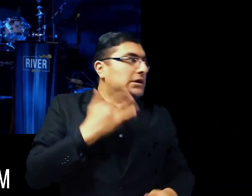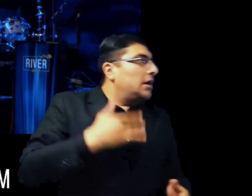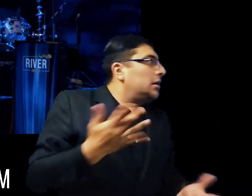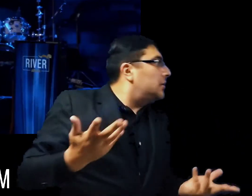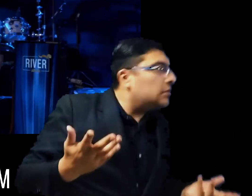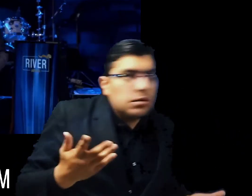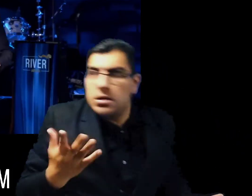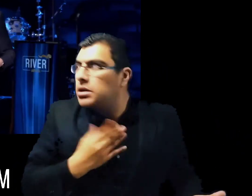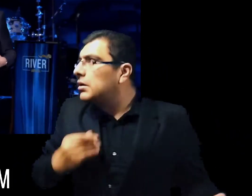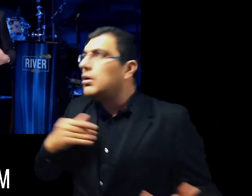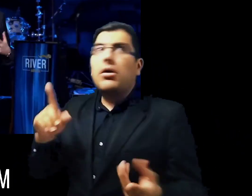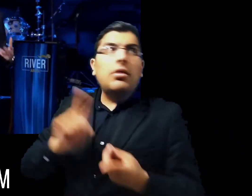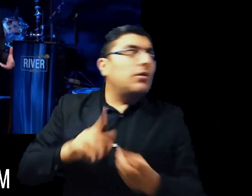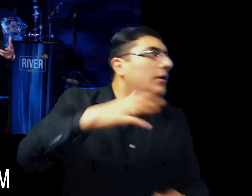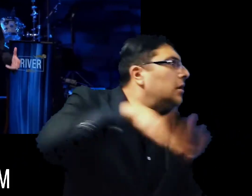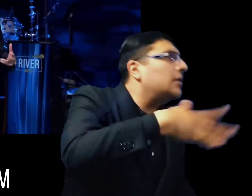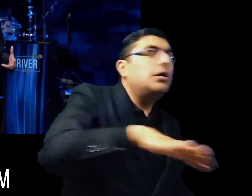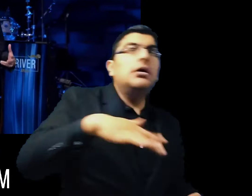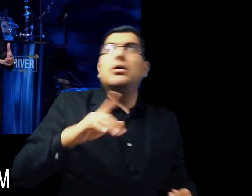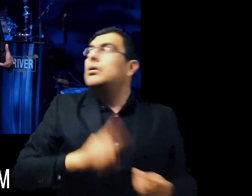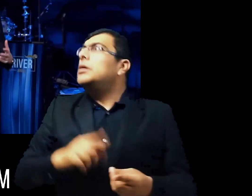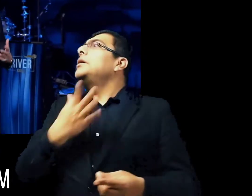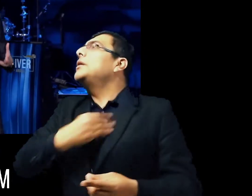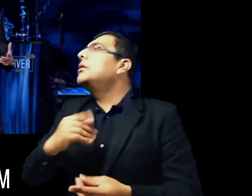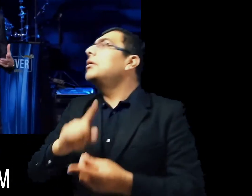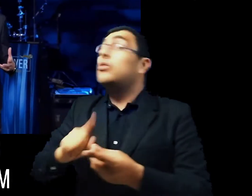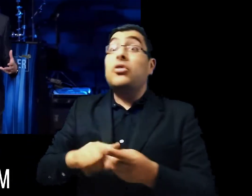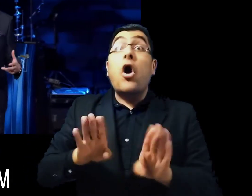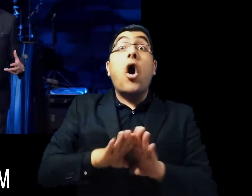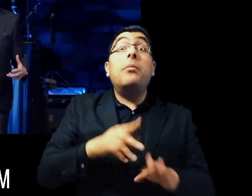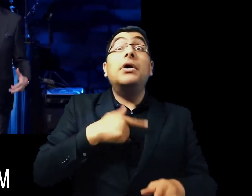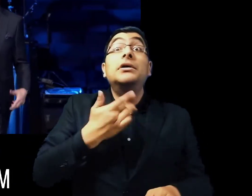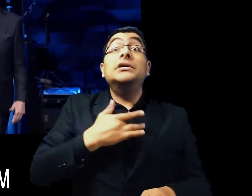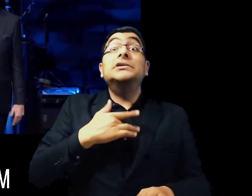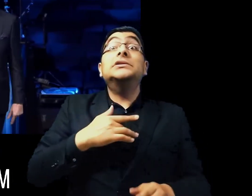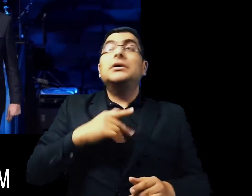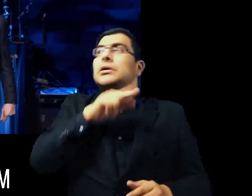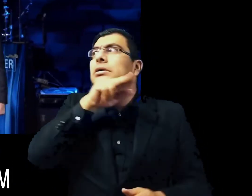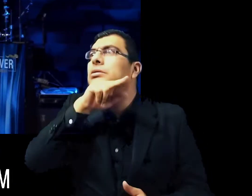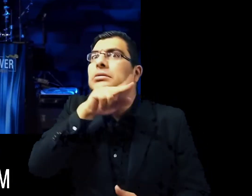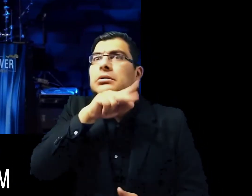Yo estoy seguro que si preguntas dónde está tu hijo, hay angustia en tu voz.